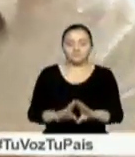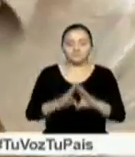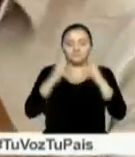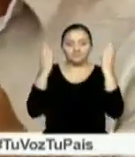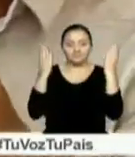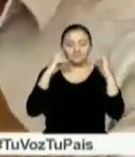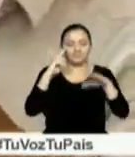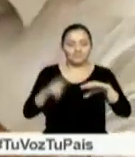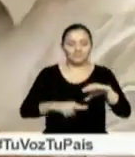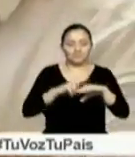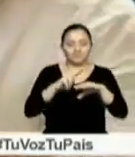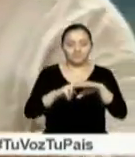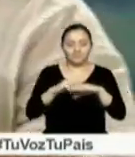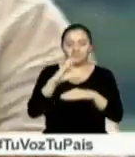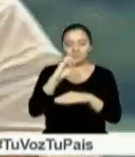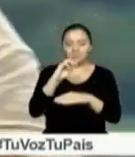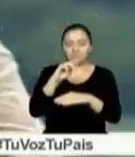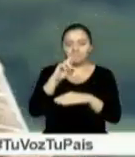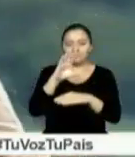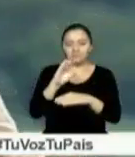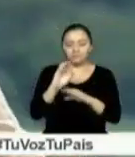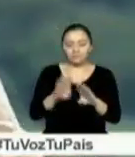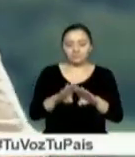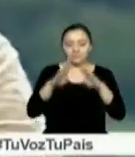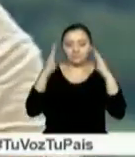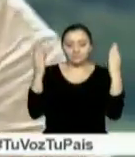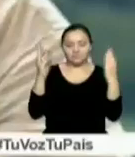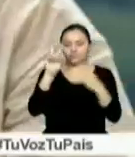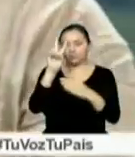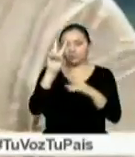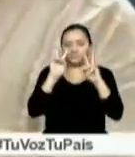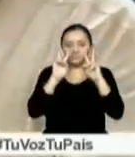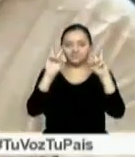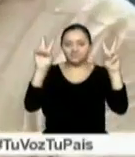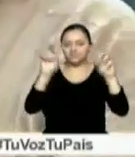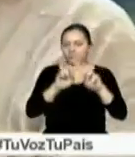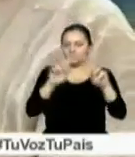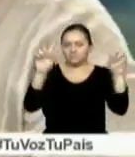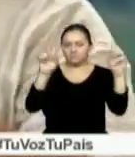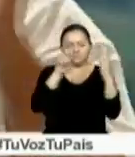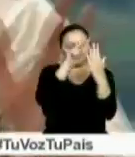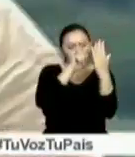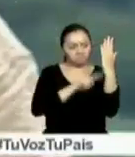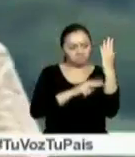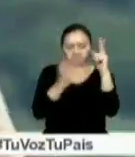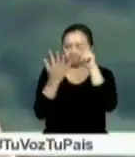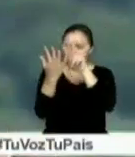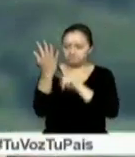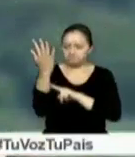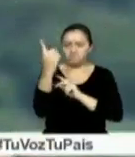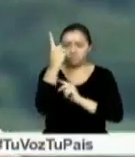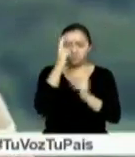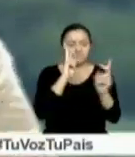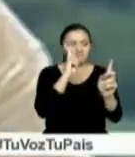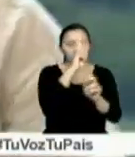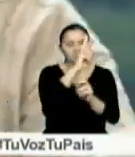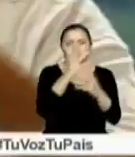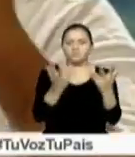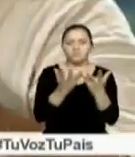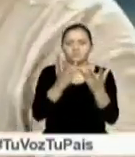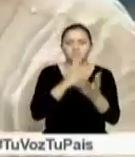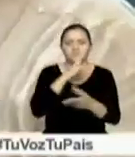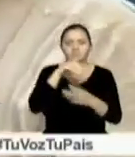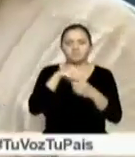nacional en Diario del comercio dos visiones de política educativa la una visión de política educativa decía que